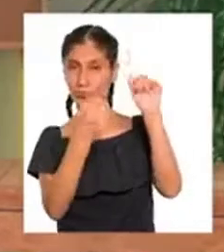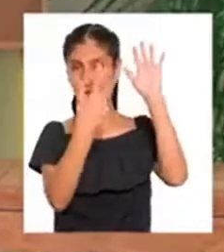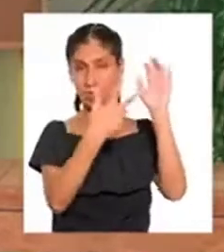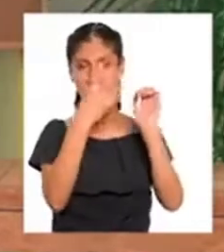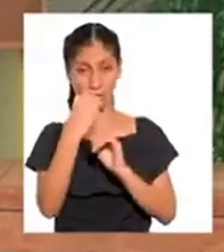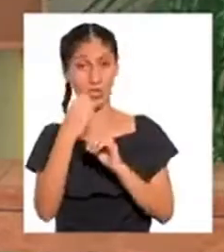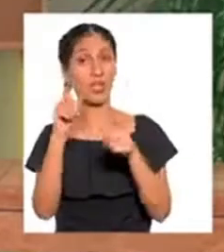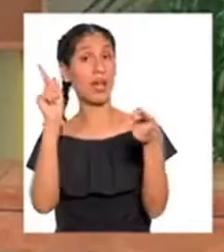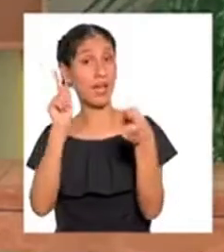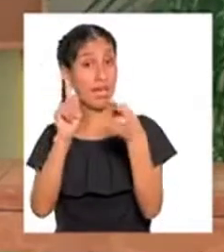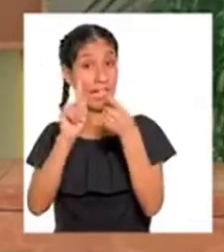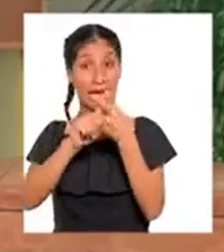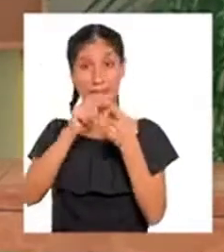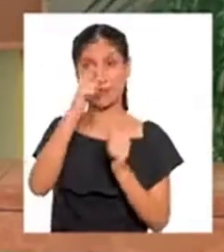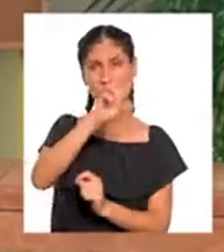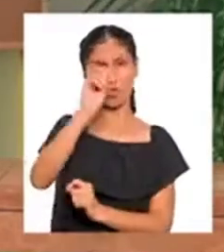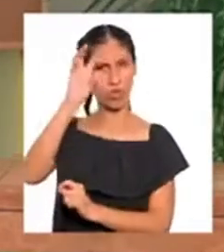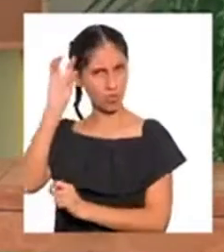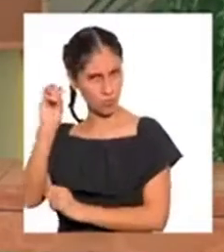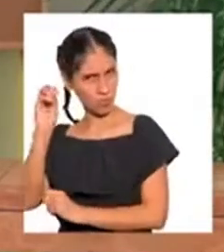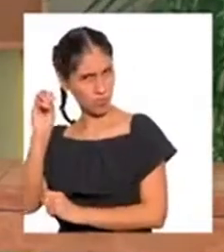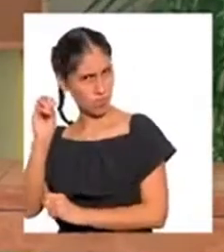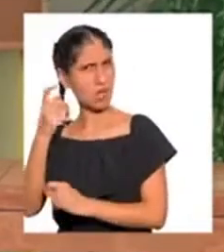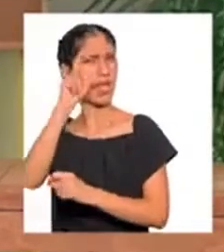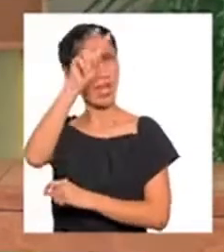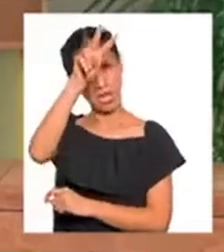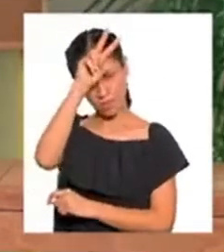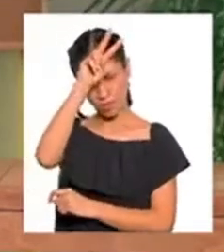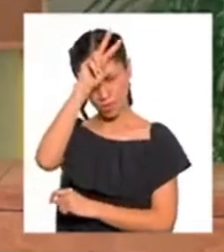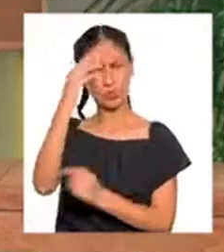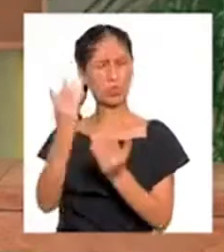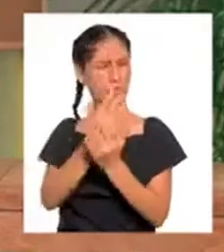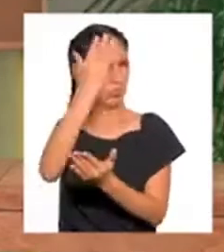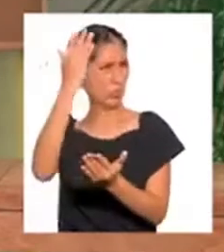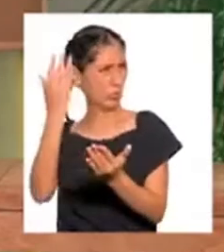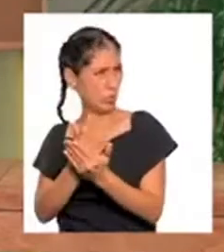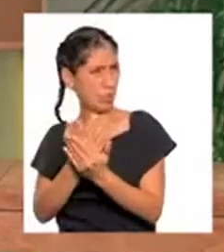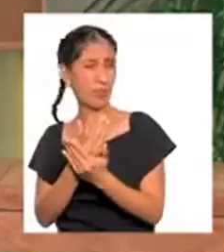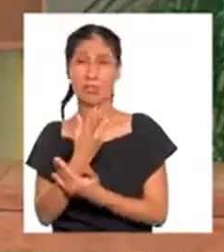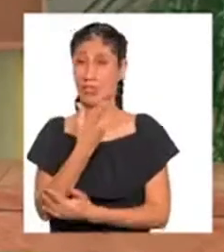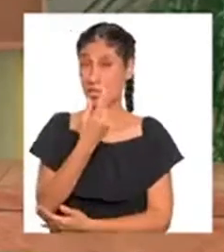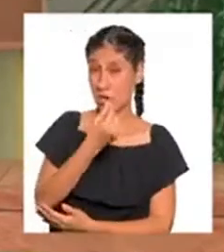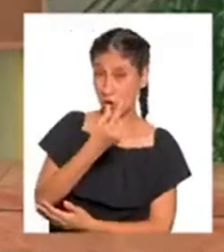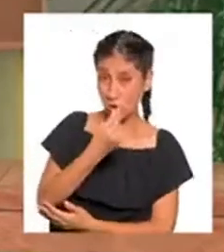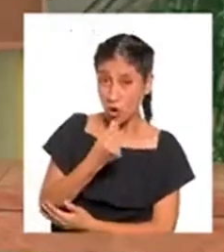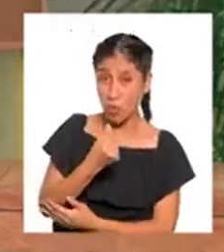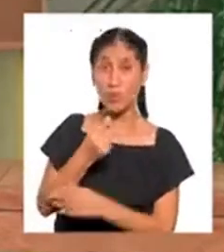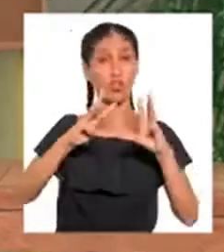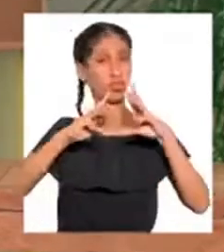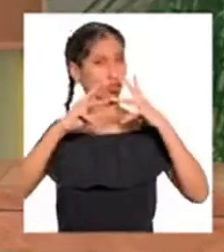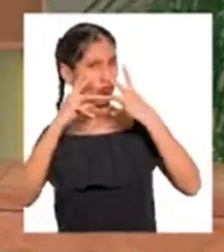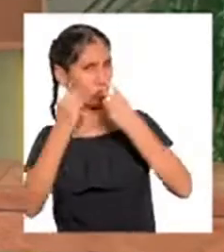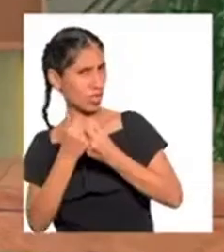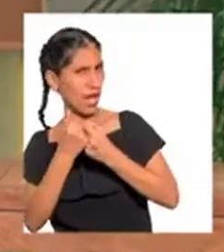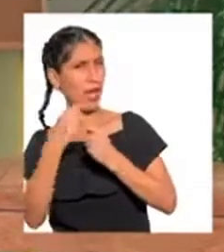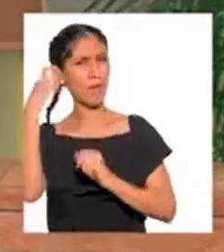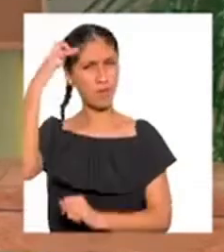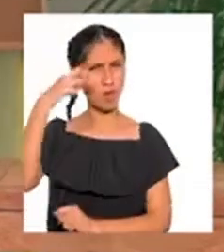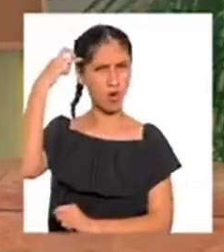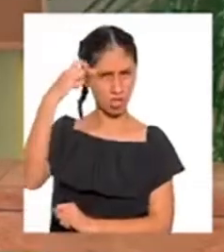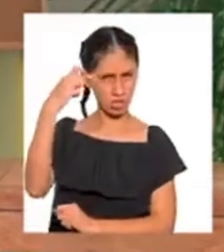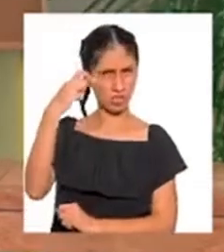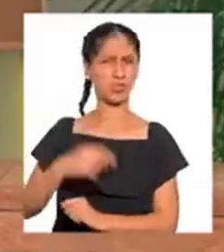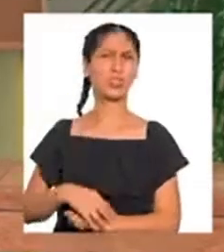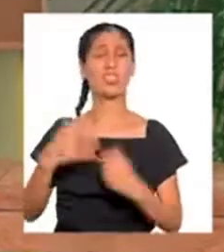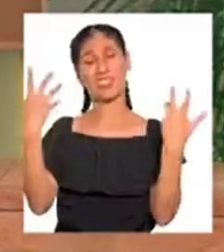Perú atravesó varios problemas en el aspecto económico, político y social. Algunos de estos venían de años atrás y repercutieron